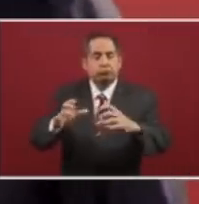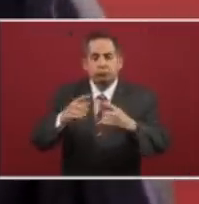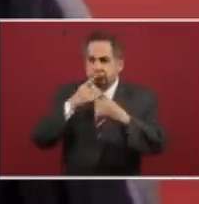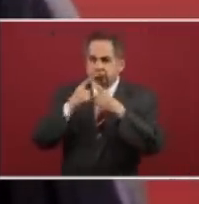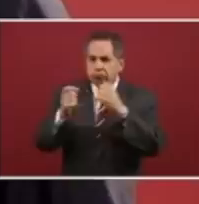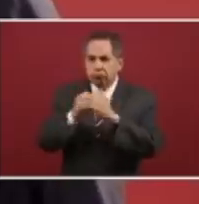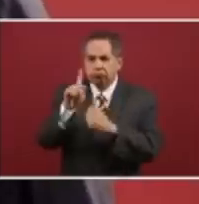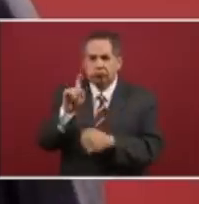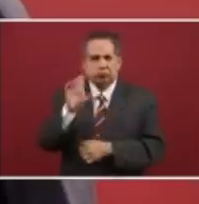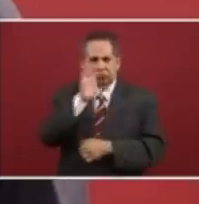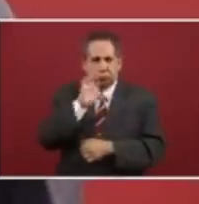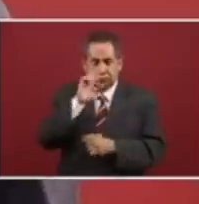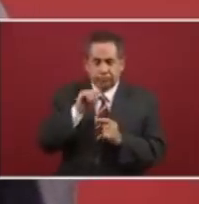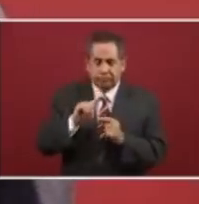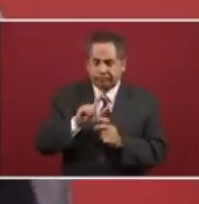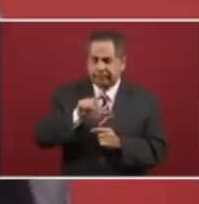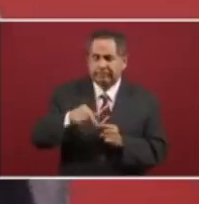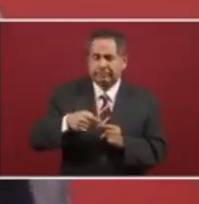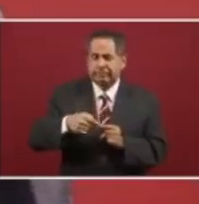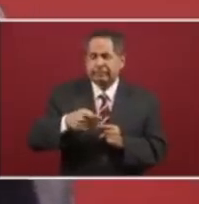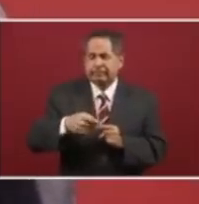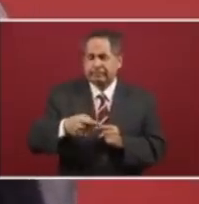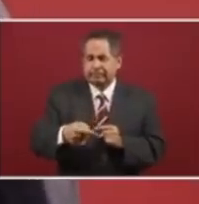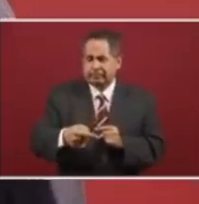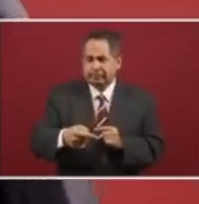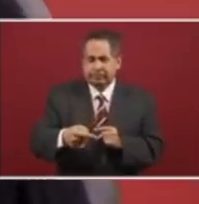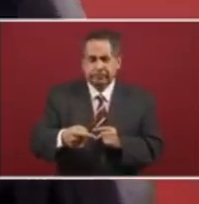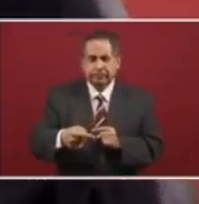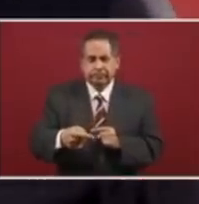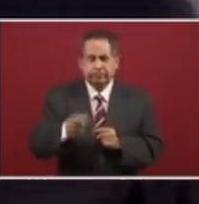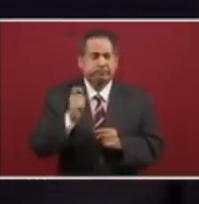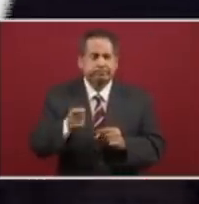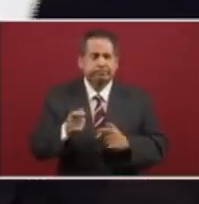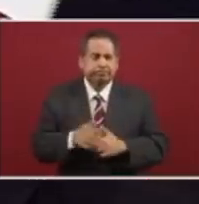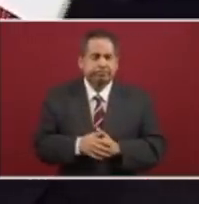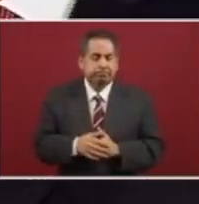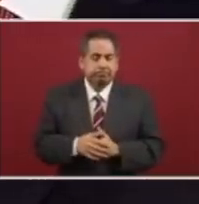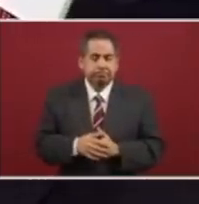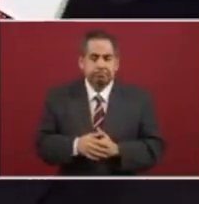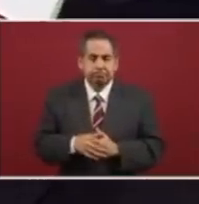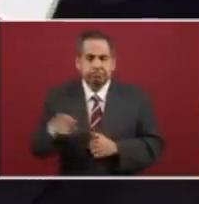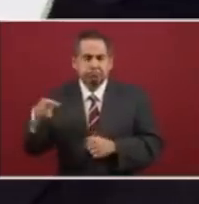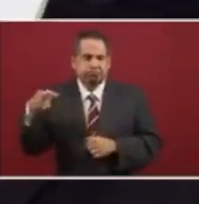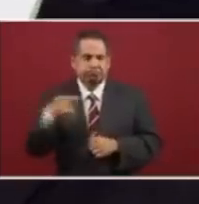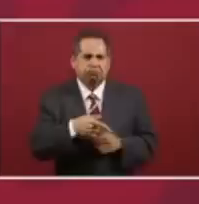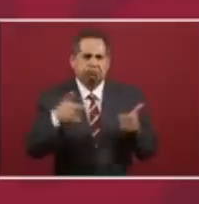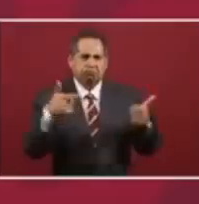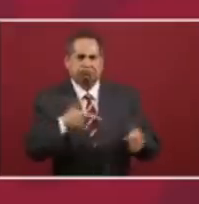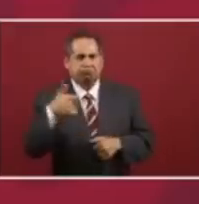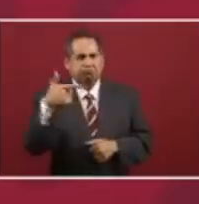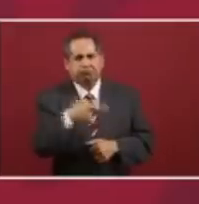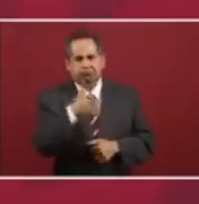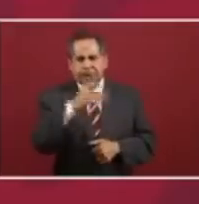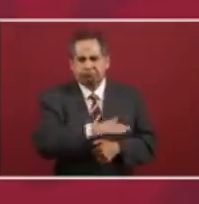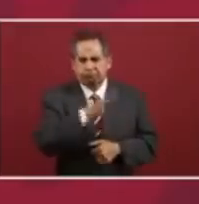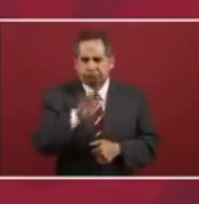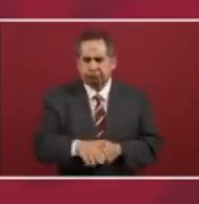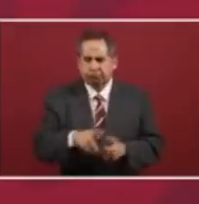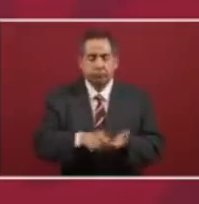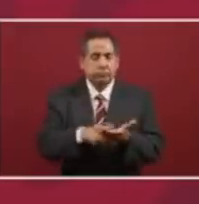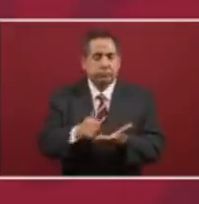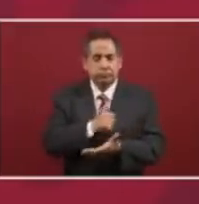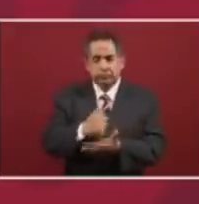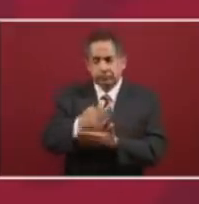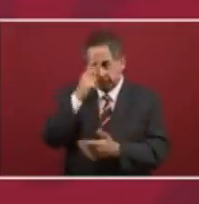poco después de regreso y éste fue asesinado ignacio de